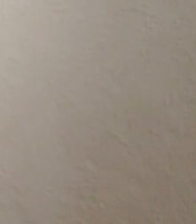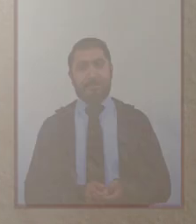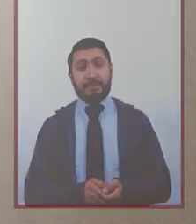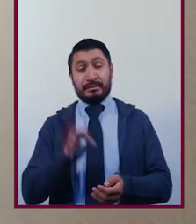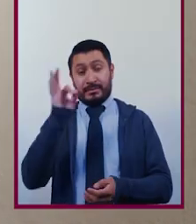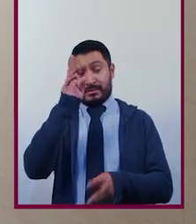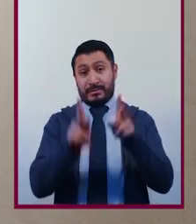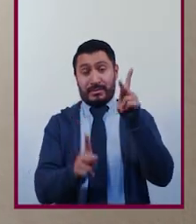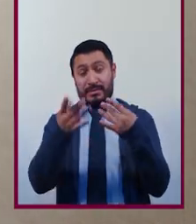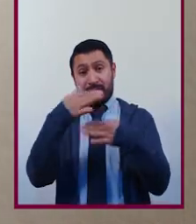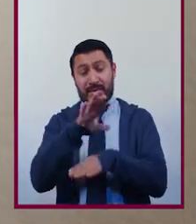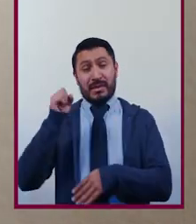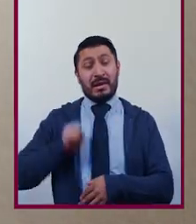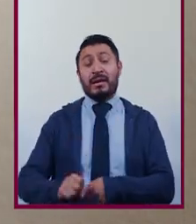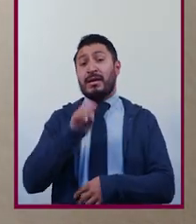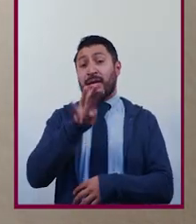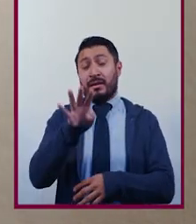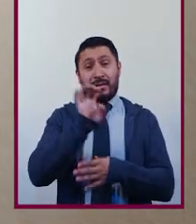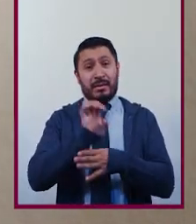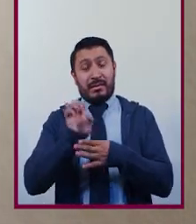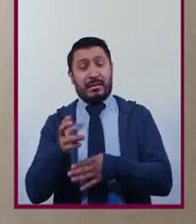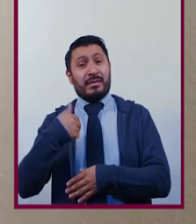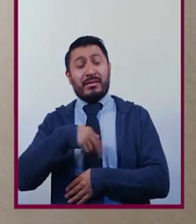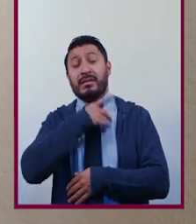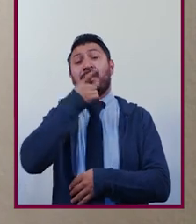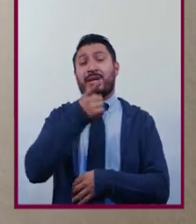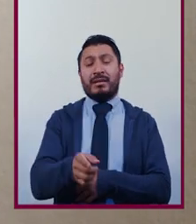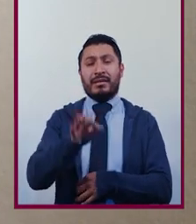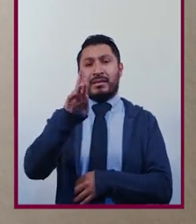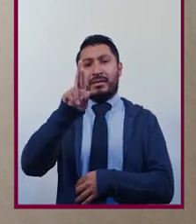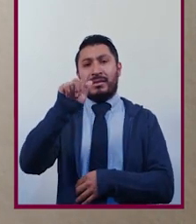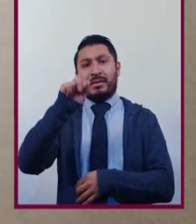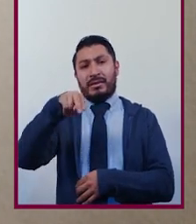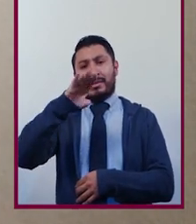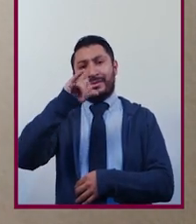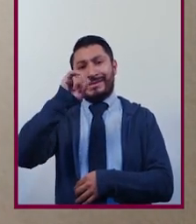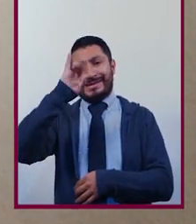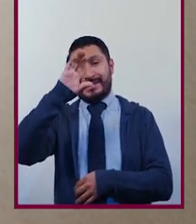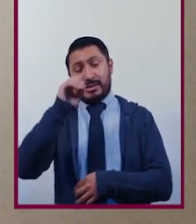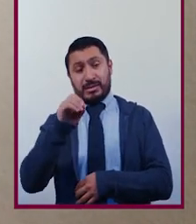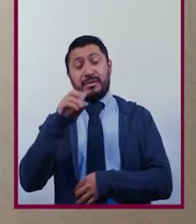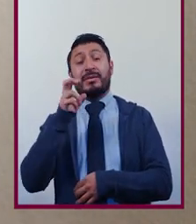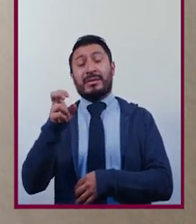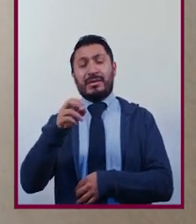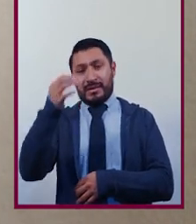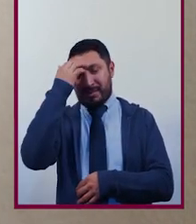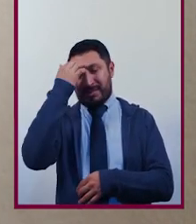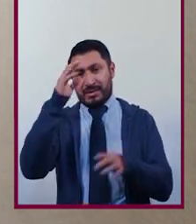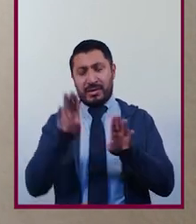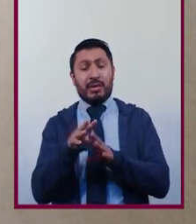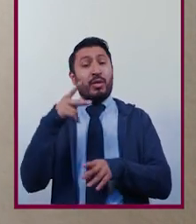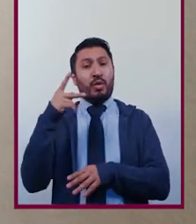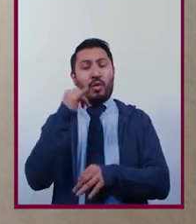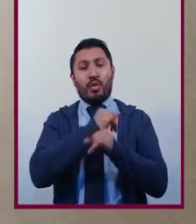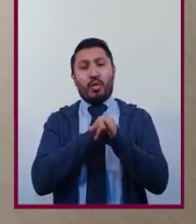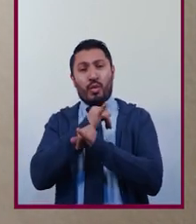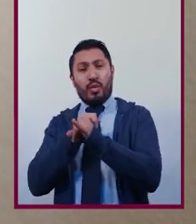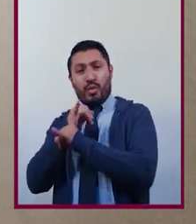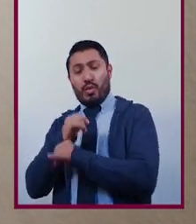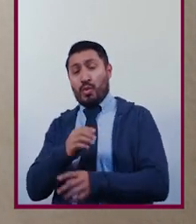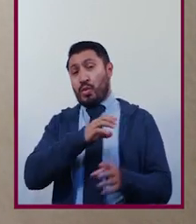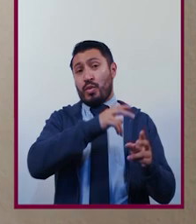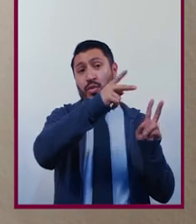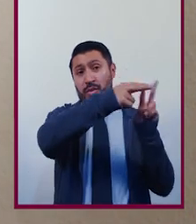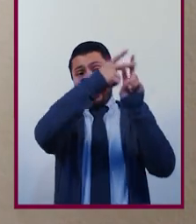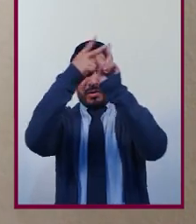Si hablamos del siglo XIX, entonces tenemos que mencionar a Francisco Díaz Covarrubias, quien se da a conocer por sus investigaciones astronómicas.